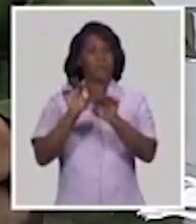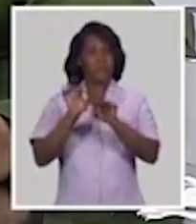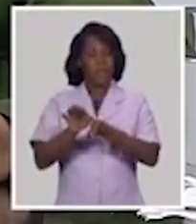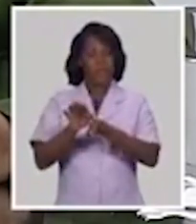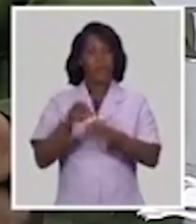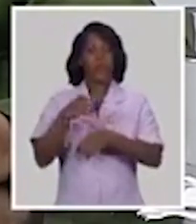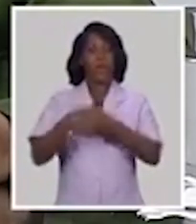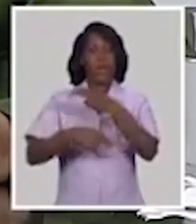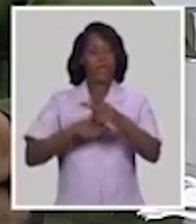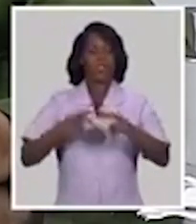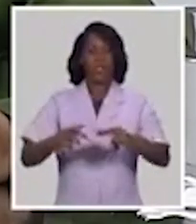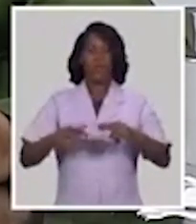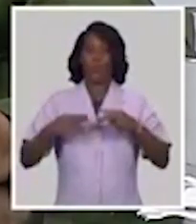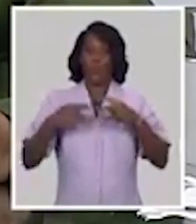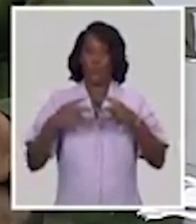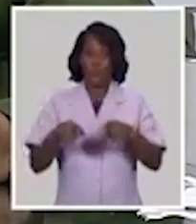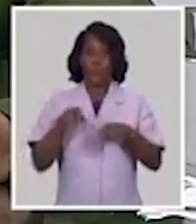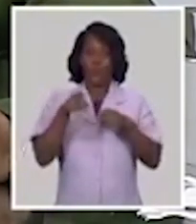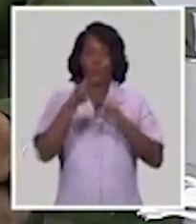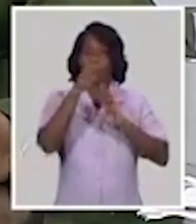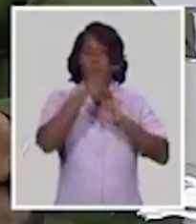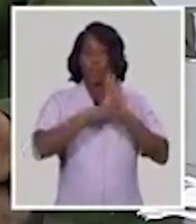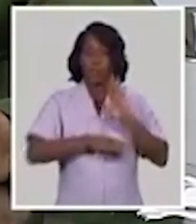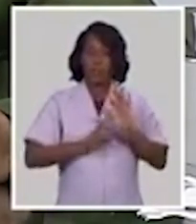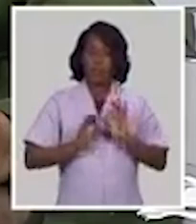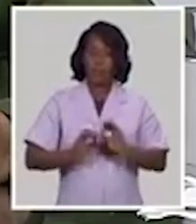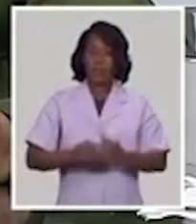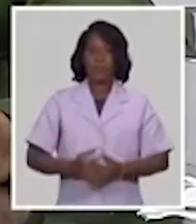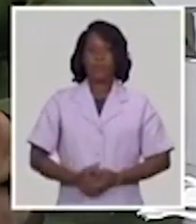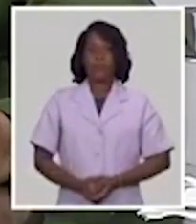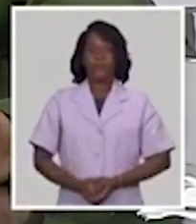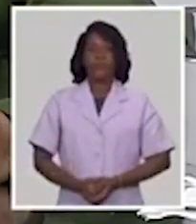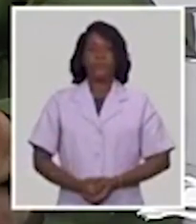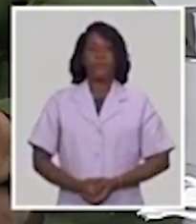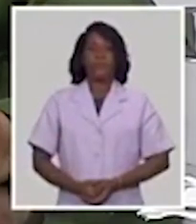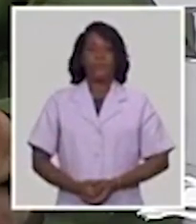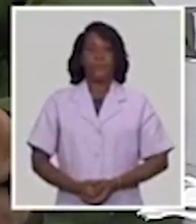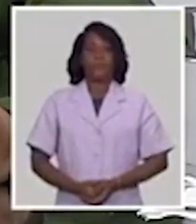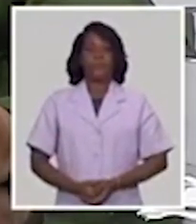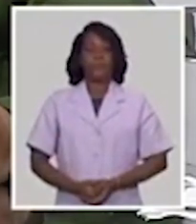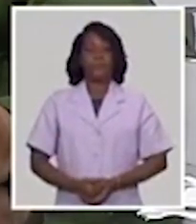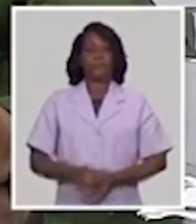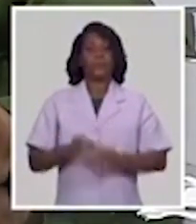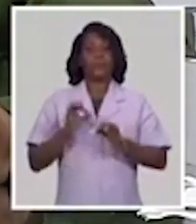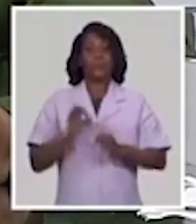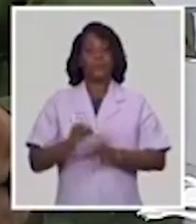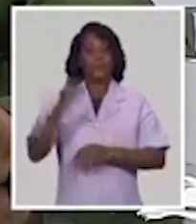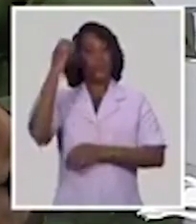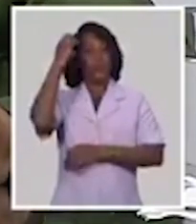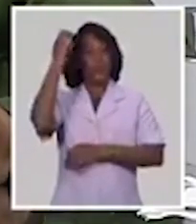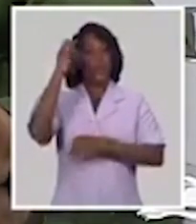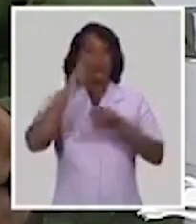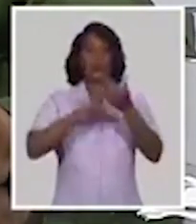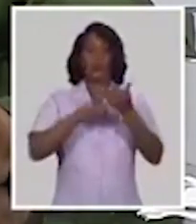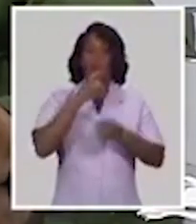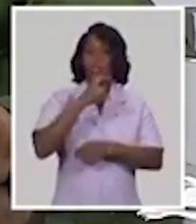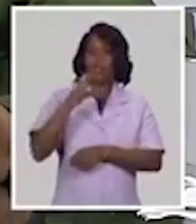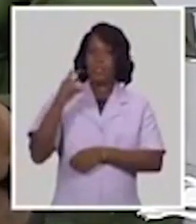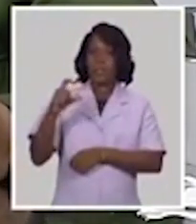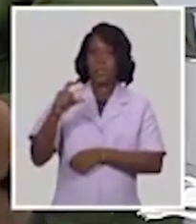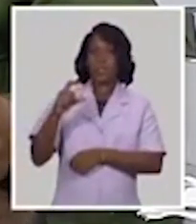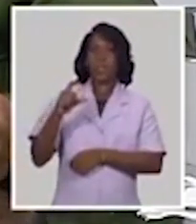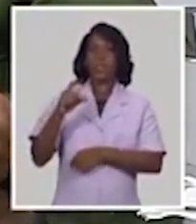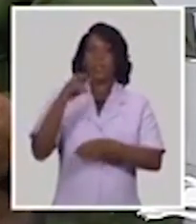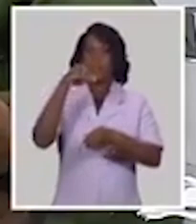han indicado y por supuesto que se han establecido por cuadros del partido, del gobierno, los factores de la